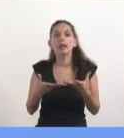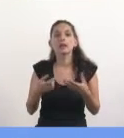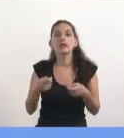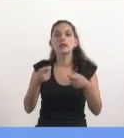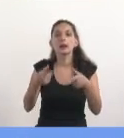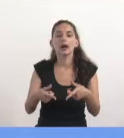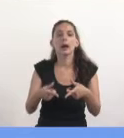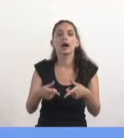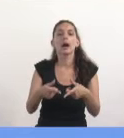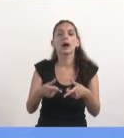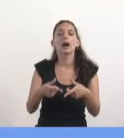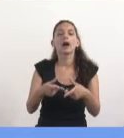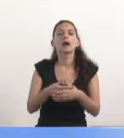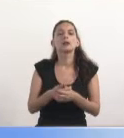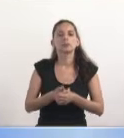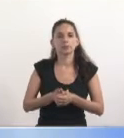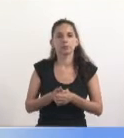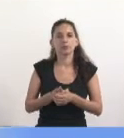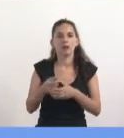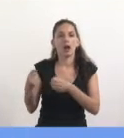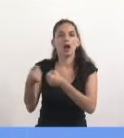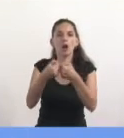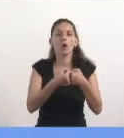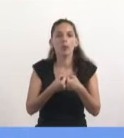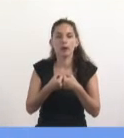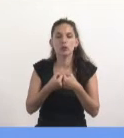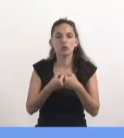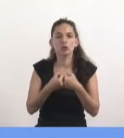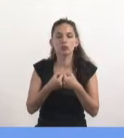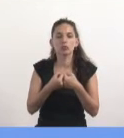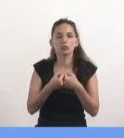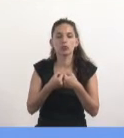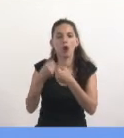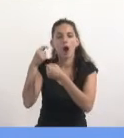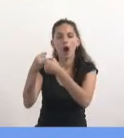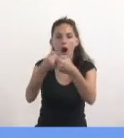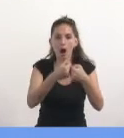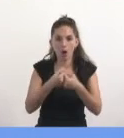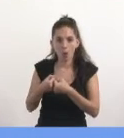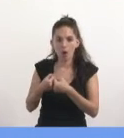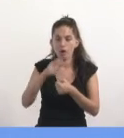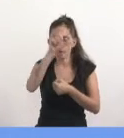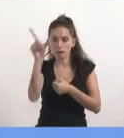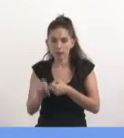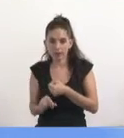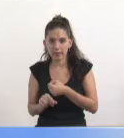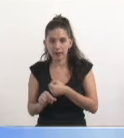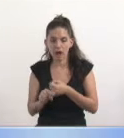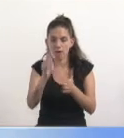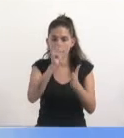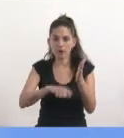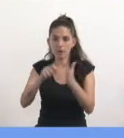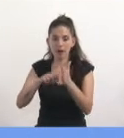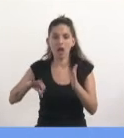una armonización fiscal. En los pactos fiscales, los consensos federales se firmaron